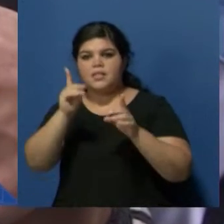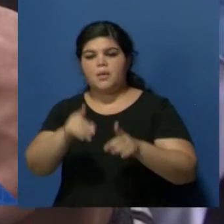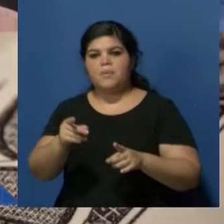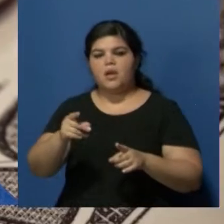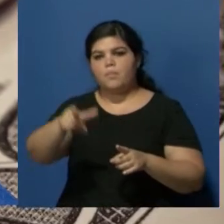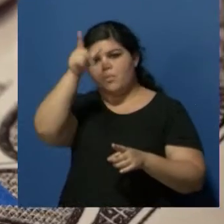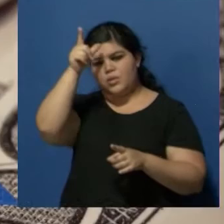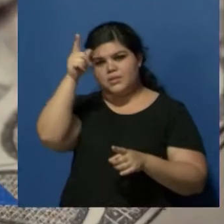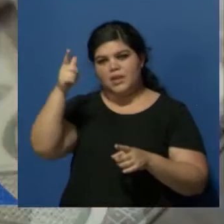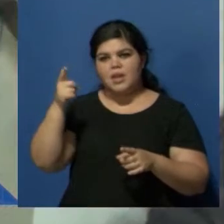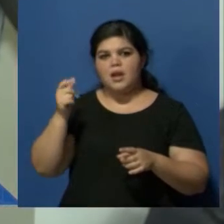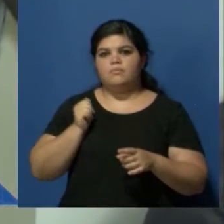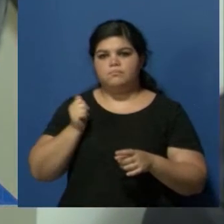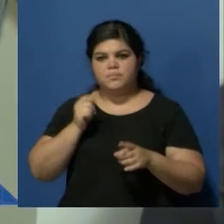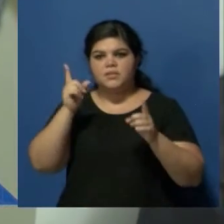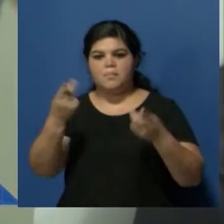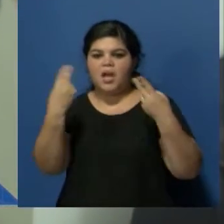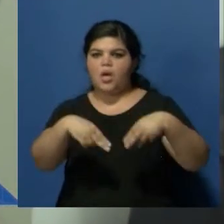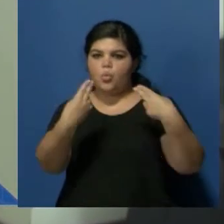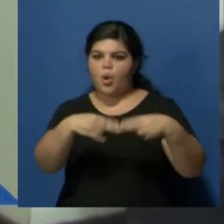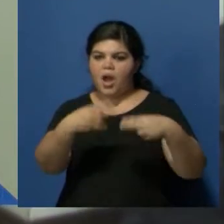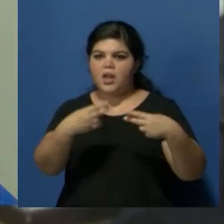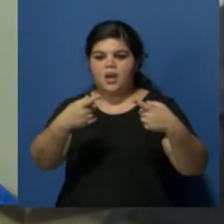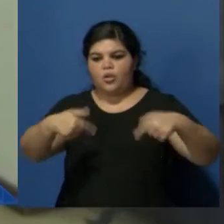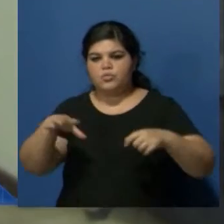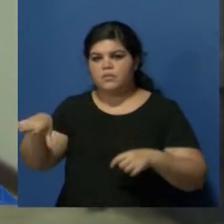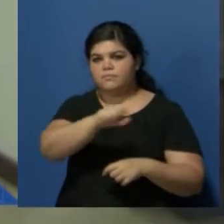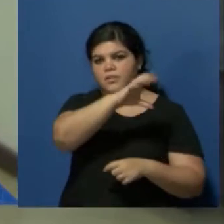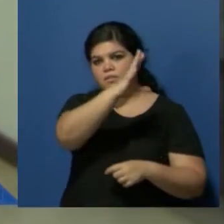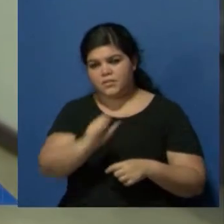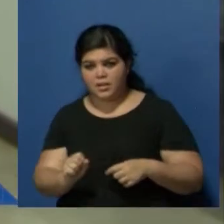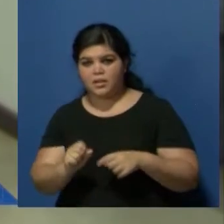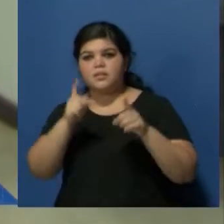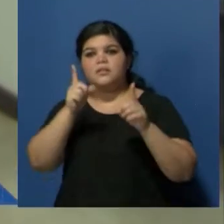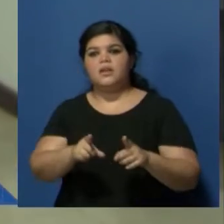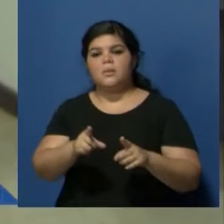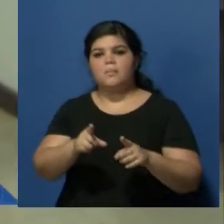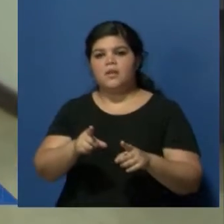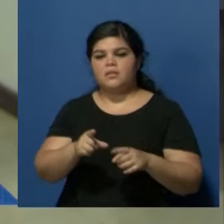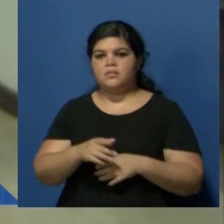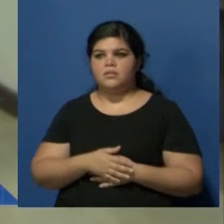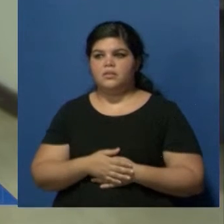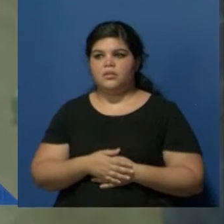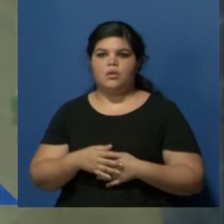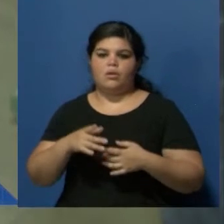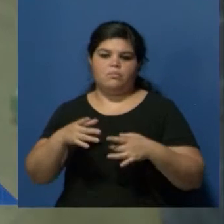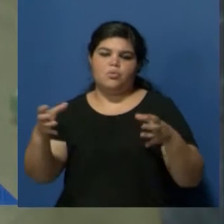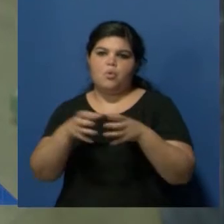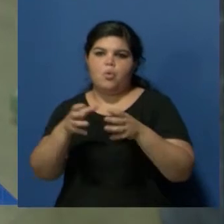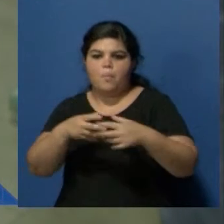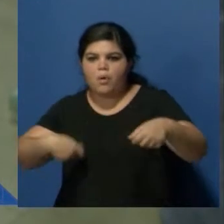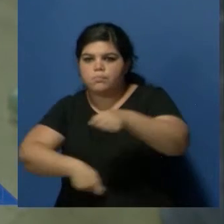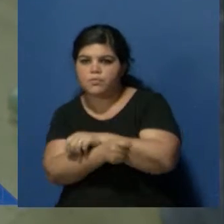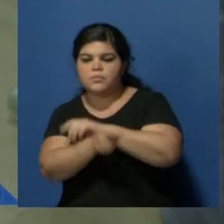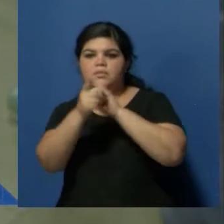con cuestiones aduaneras, con cuestiones migratorias, con terrorismo, con financiamiento de un montón de cuestiones, por